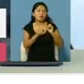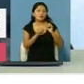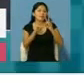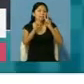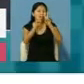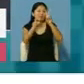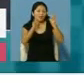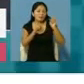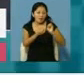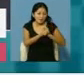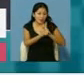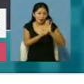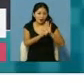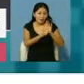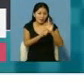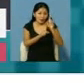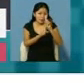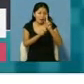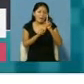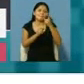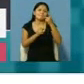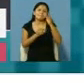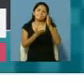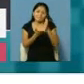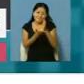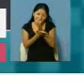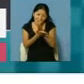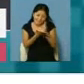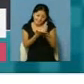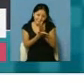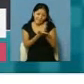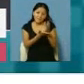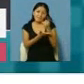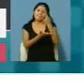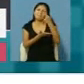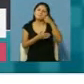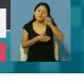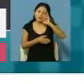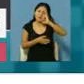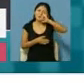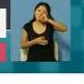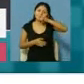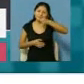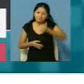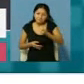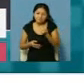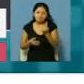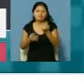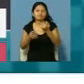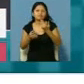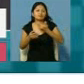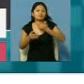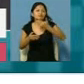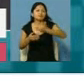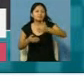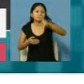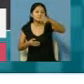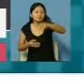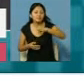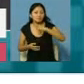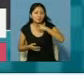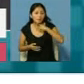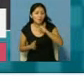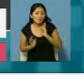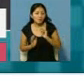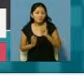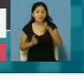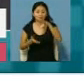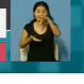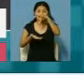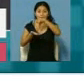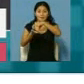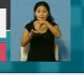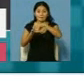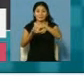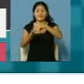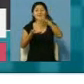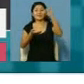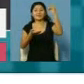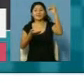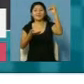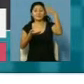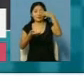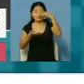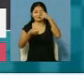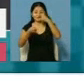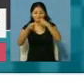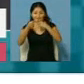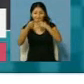pero sí tiene que ver con jujuy con nuestro futuro ya la planta causar y en el día de